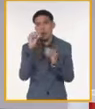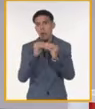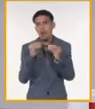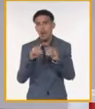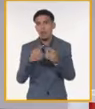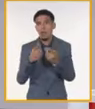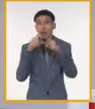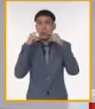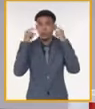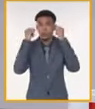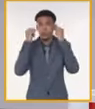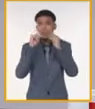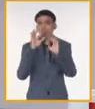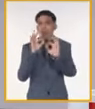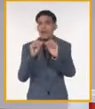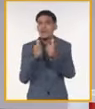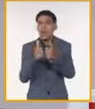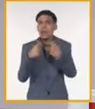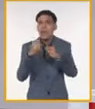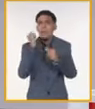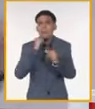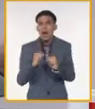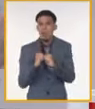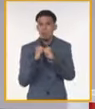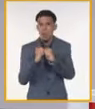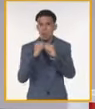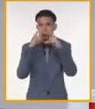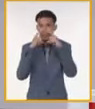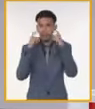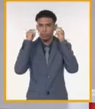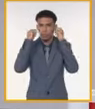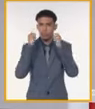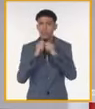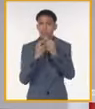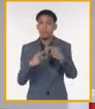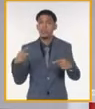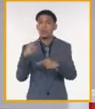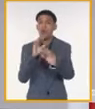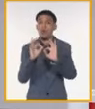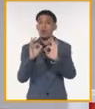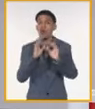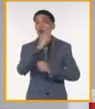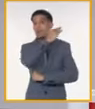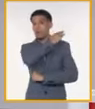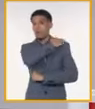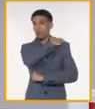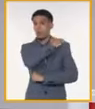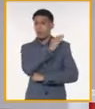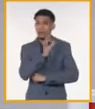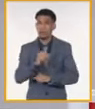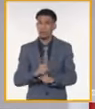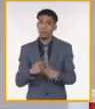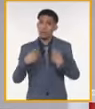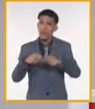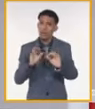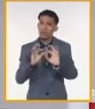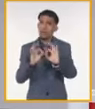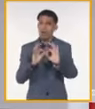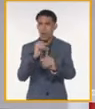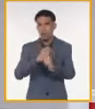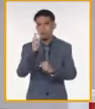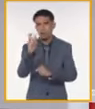trabajadores que estaban laborando ahí y contra bueno específicamente con el tema de los pulmones entonces tienen que garantizar esas